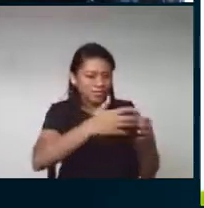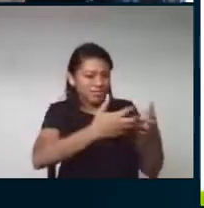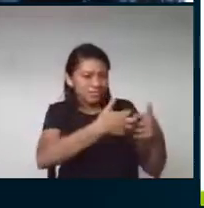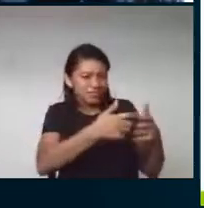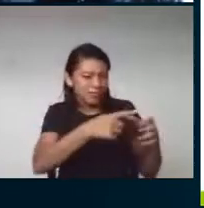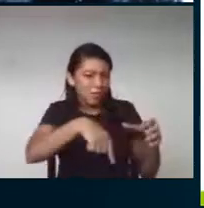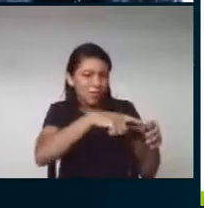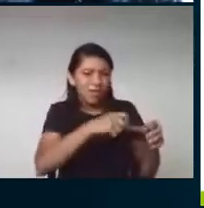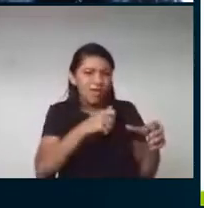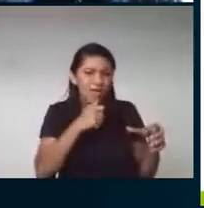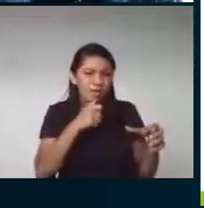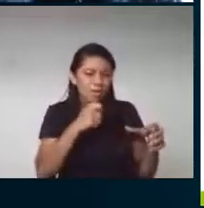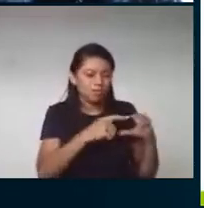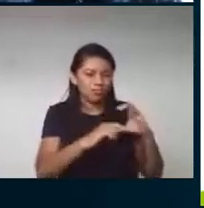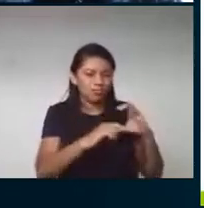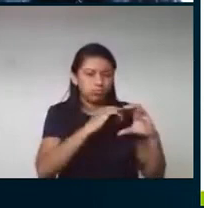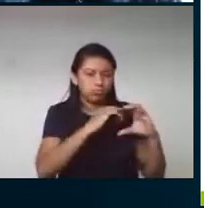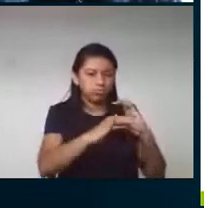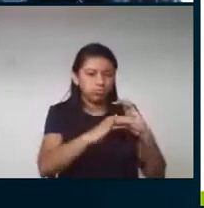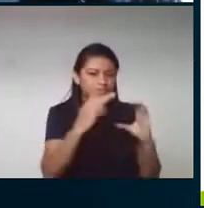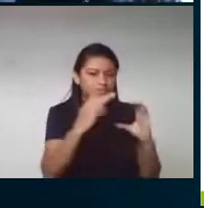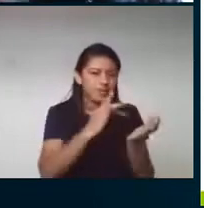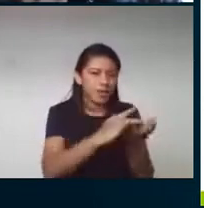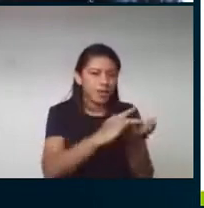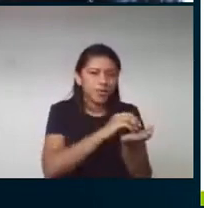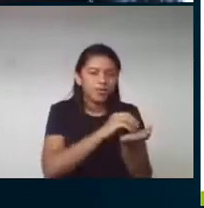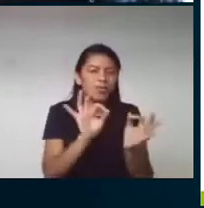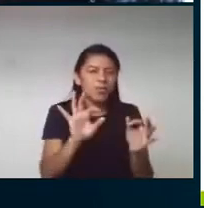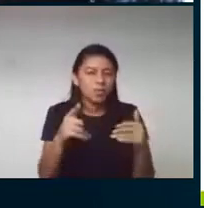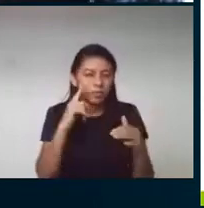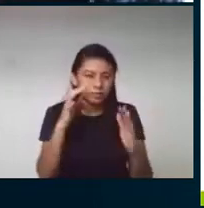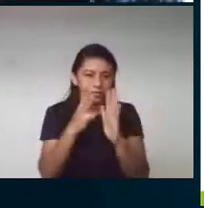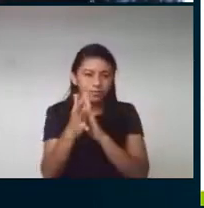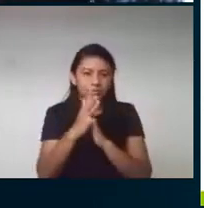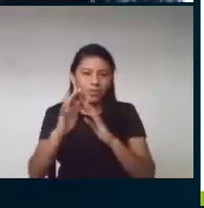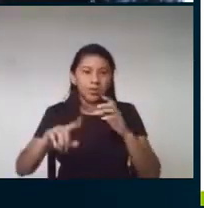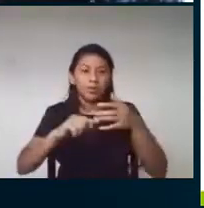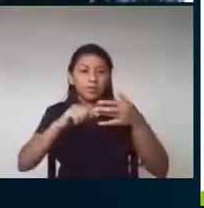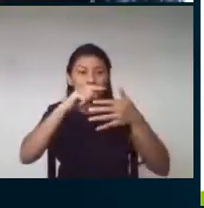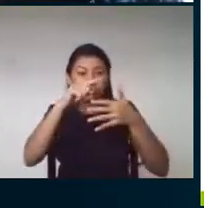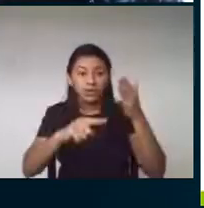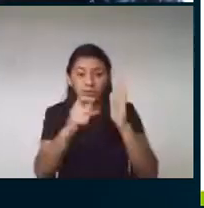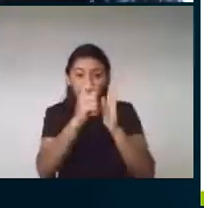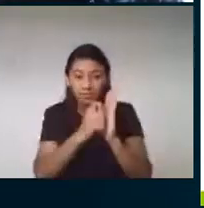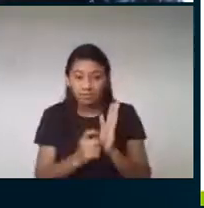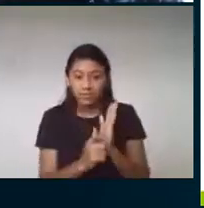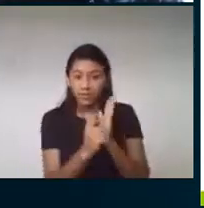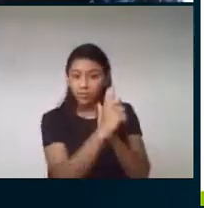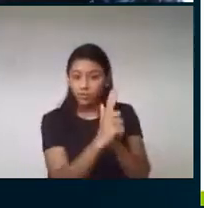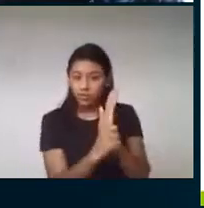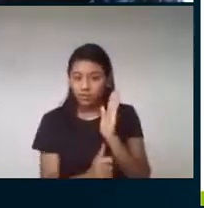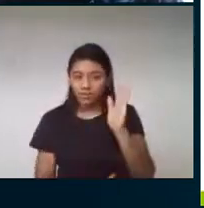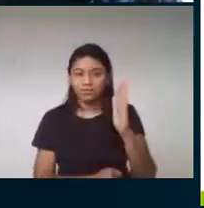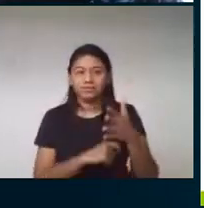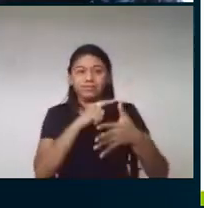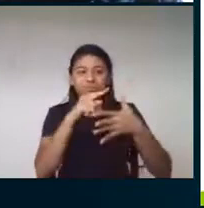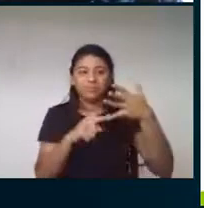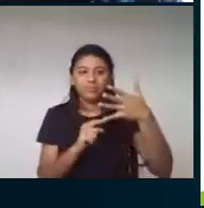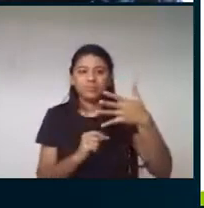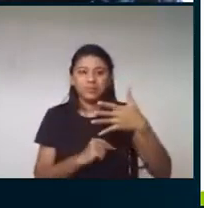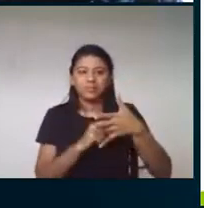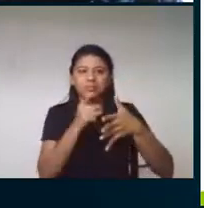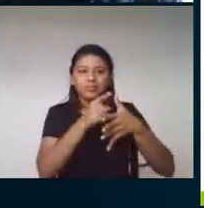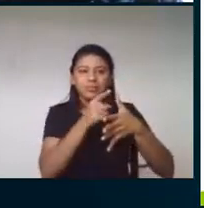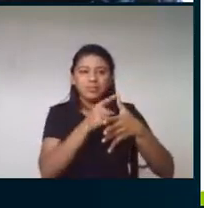La agenda de la presentación va a ser la siguiente. Vamos a comenzar hablando sobre nosotros, vamos a describir nuestra empresa, qué hacemos, a qué nos